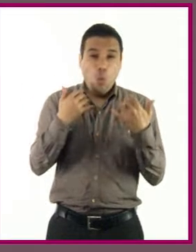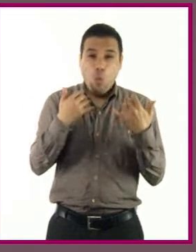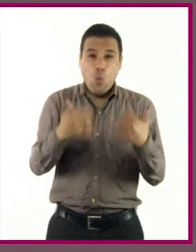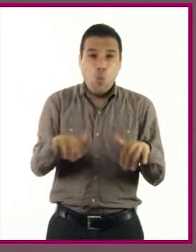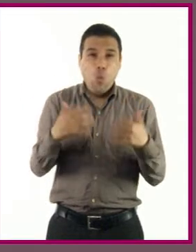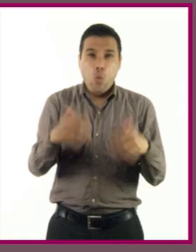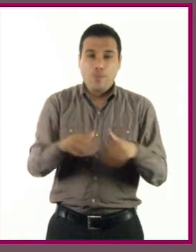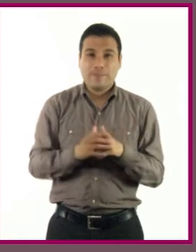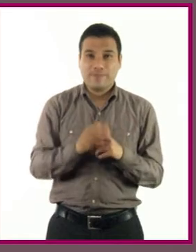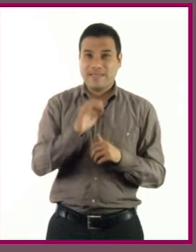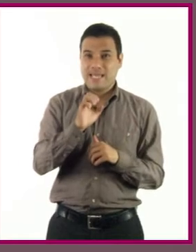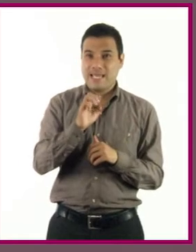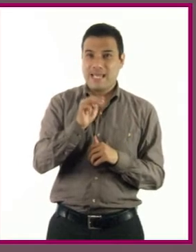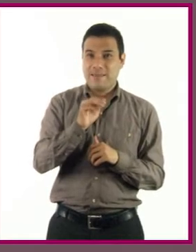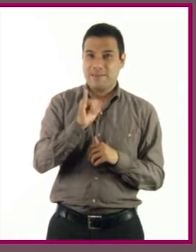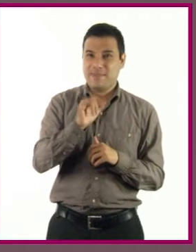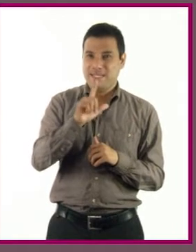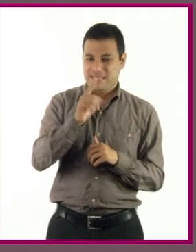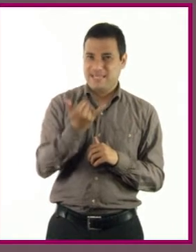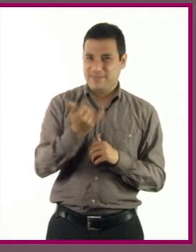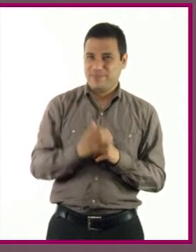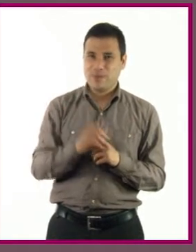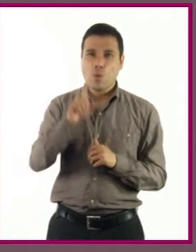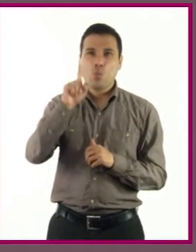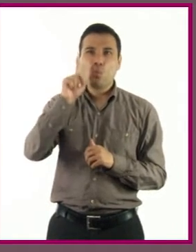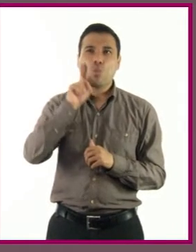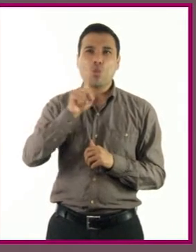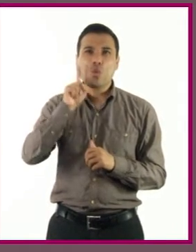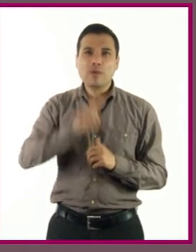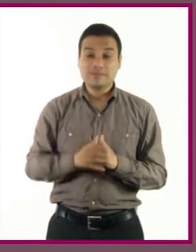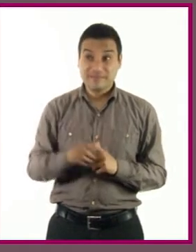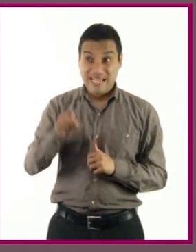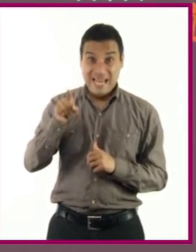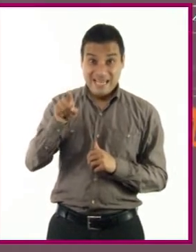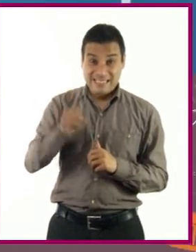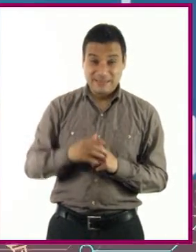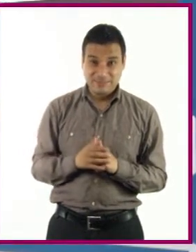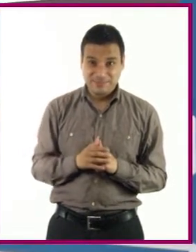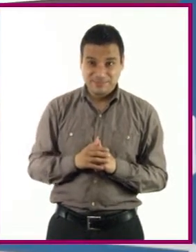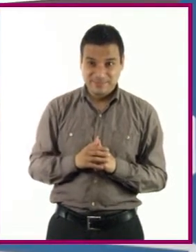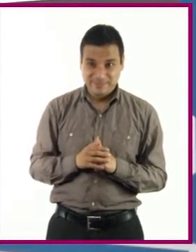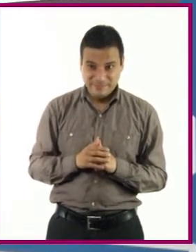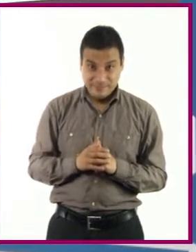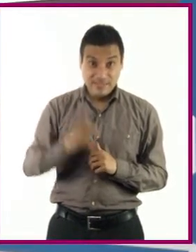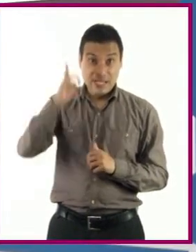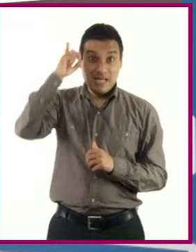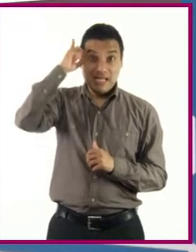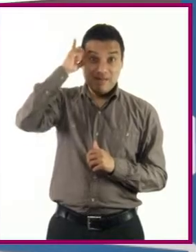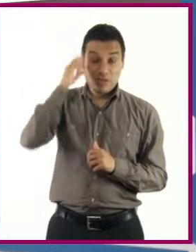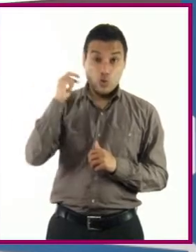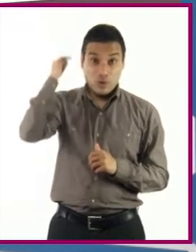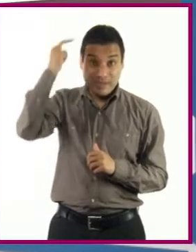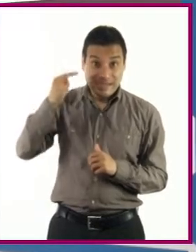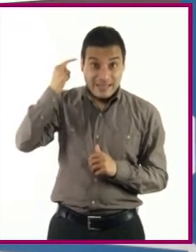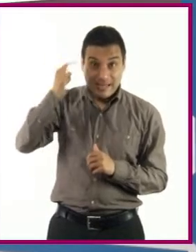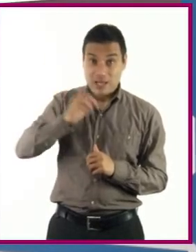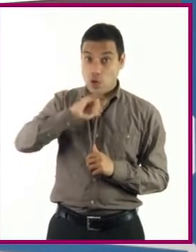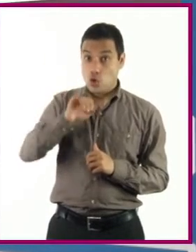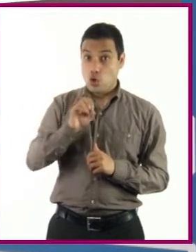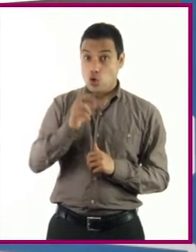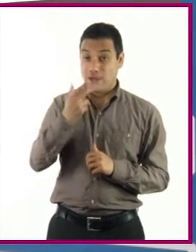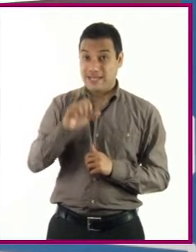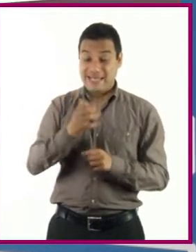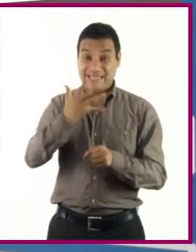Emily Wilding Davidson, quien murió al intentar detener al caballo del rey Jorge V